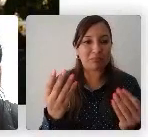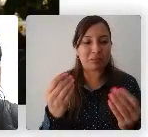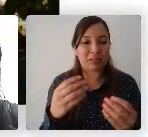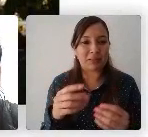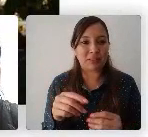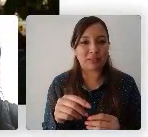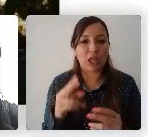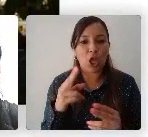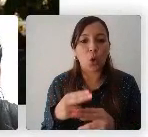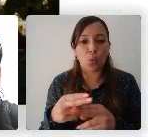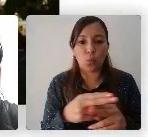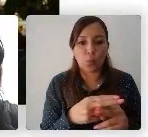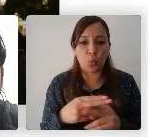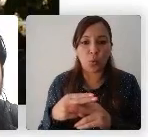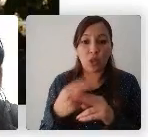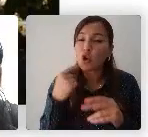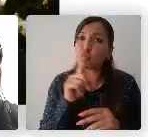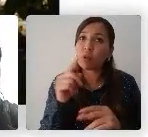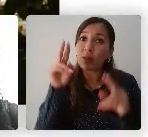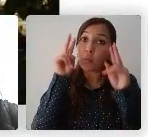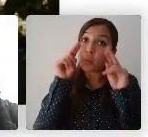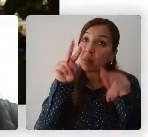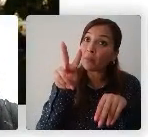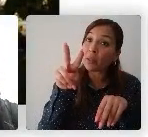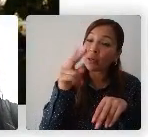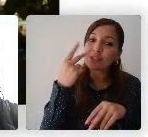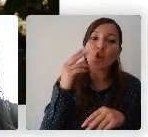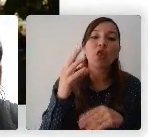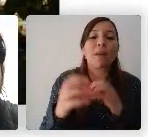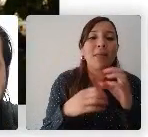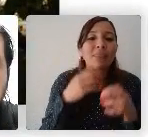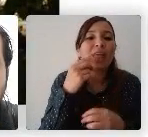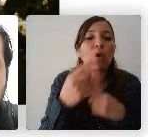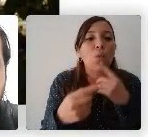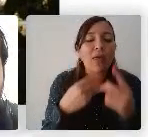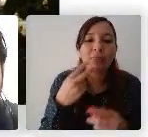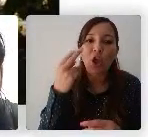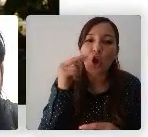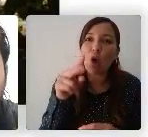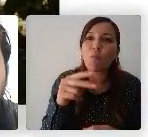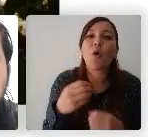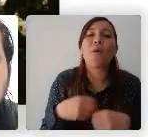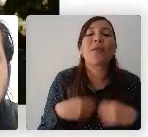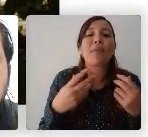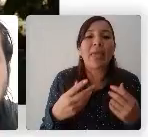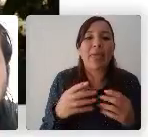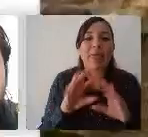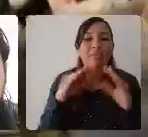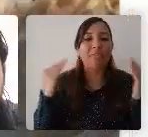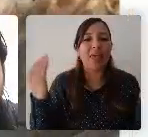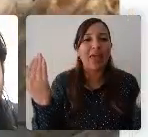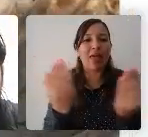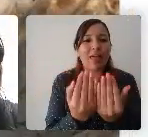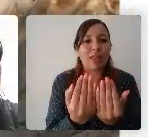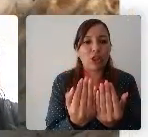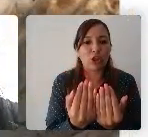puede no solamente observarlo, ¿no? Sino puede aprender mucho de su comportamiento dentro del ecosistema, ¿no?